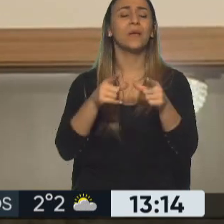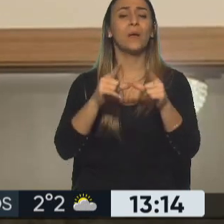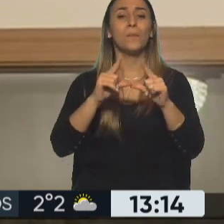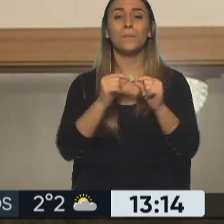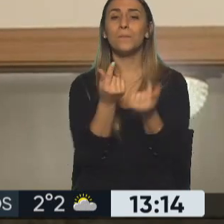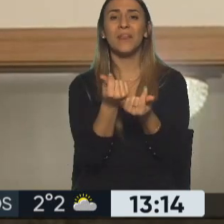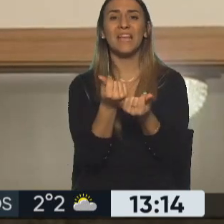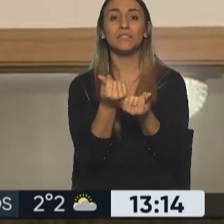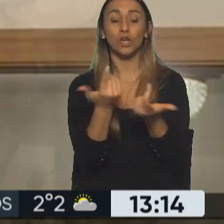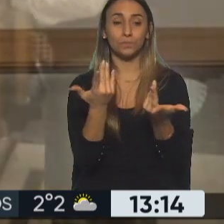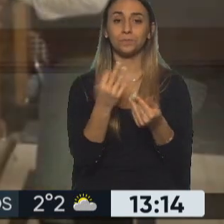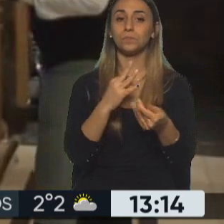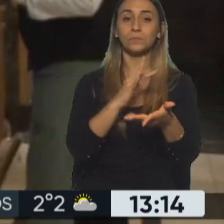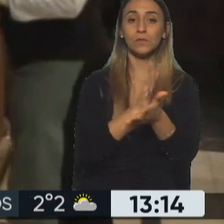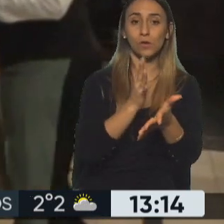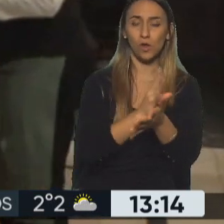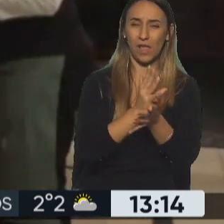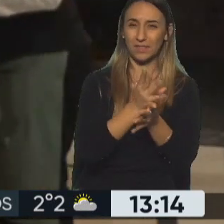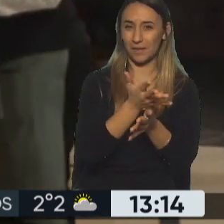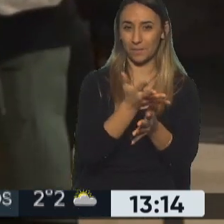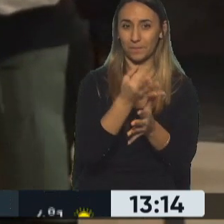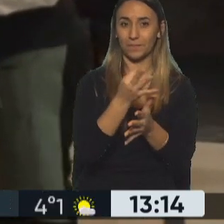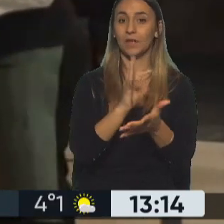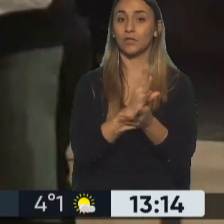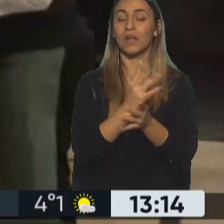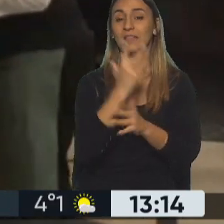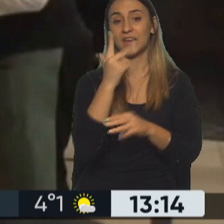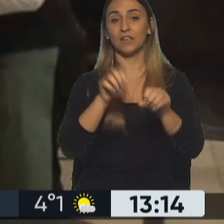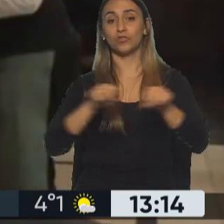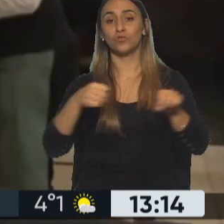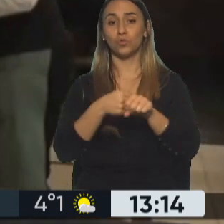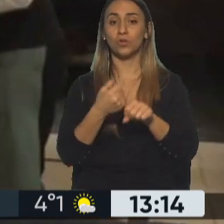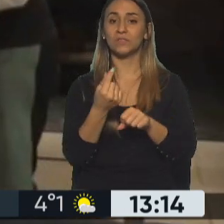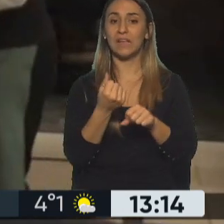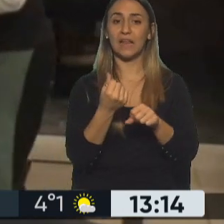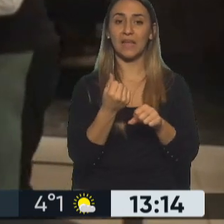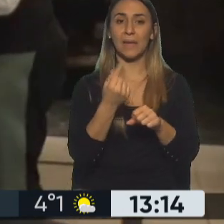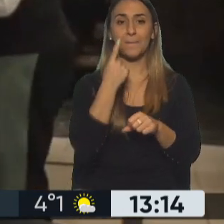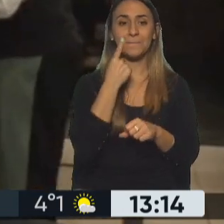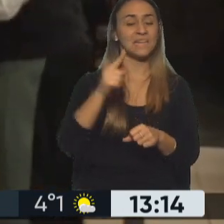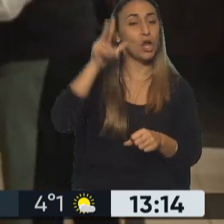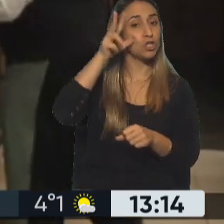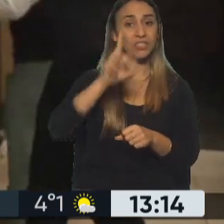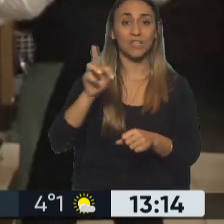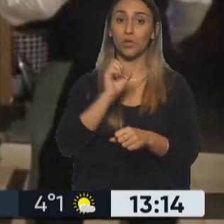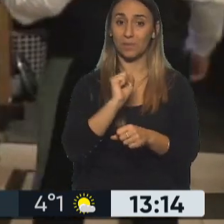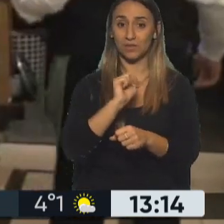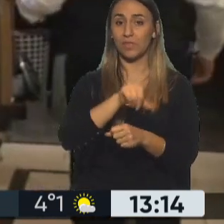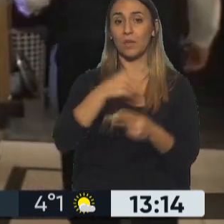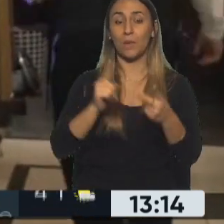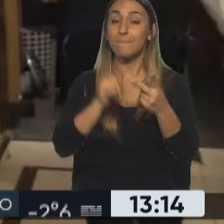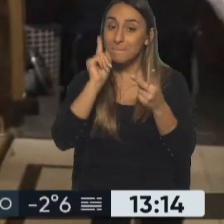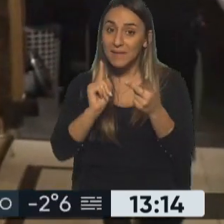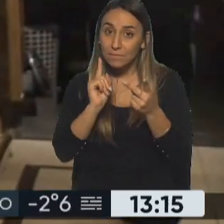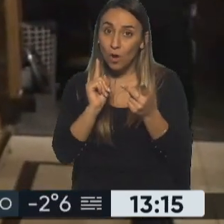Mira el chocolate lo que tenemos en sí el chocolate con tres churros está en 1800 pesos después tenés el mismo